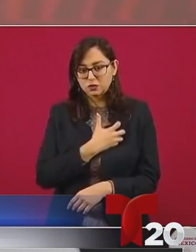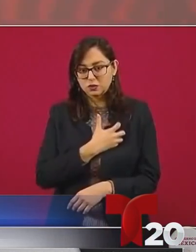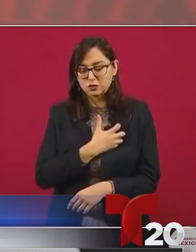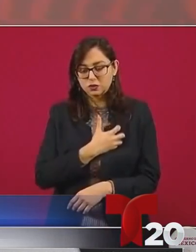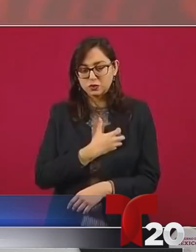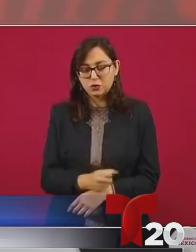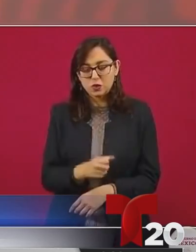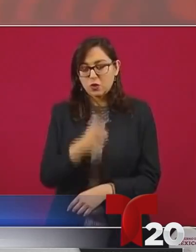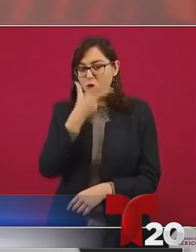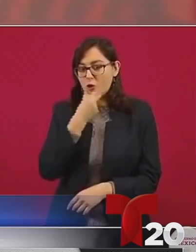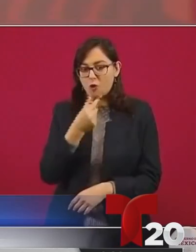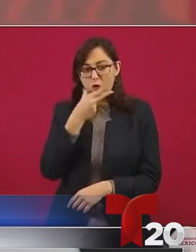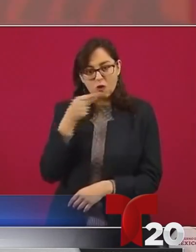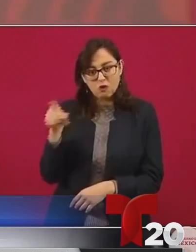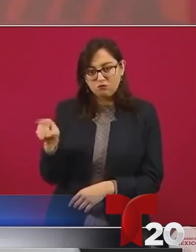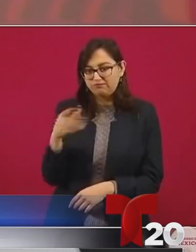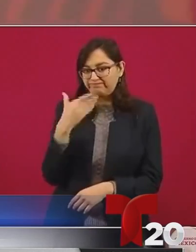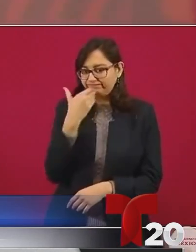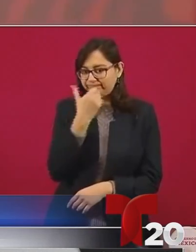compositor,